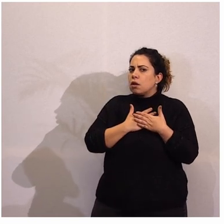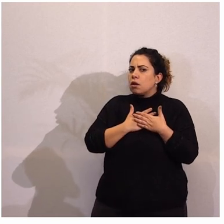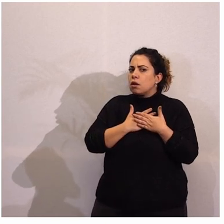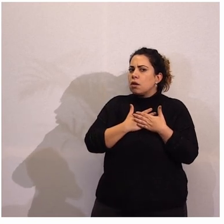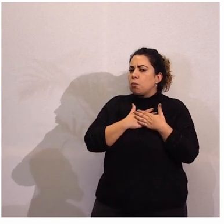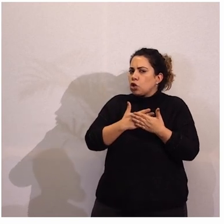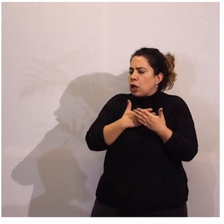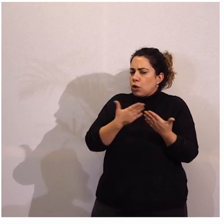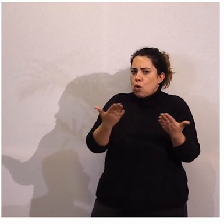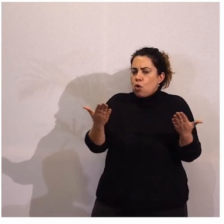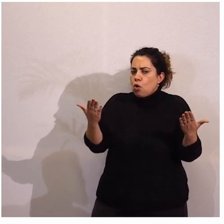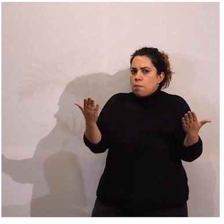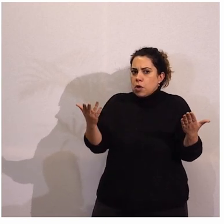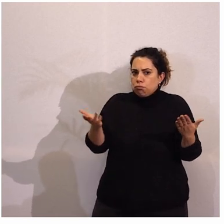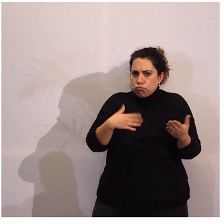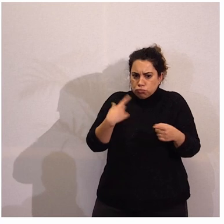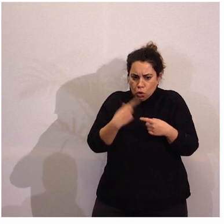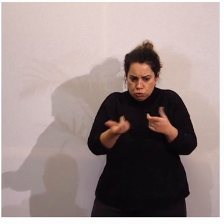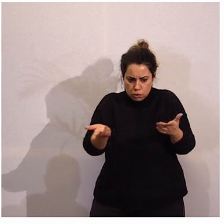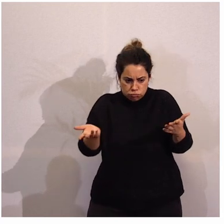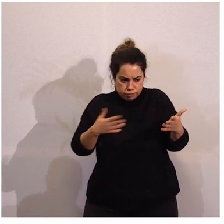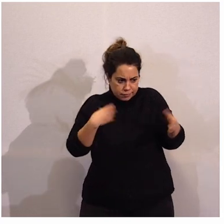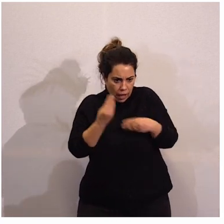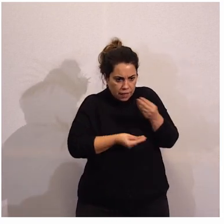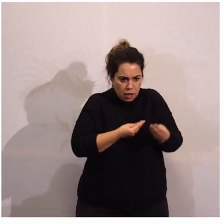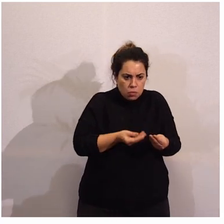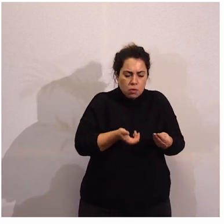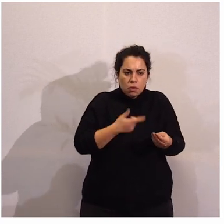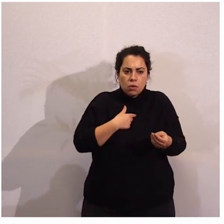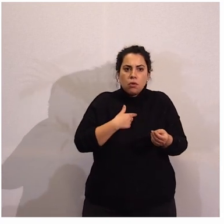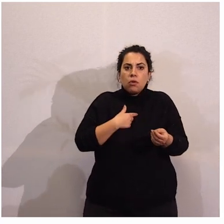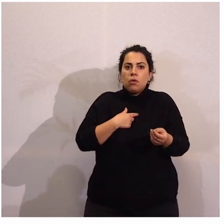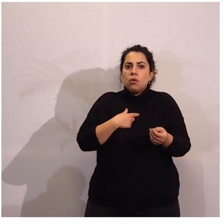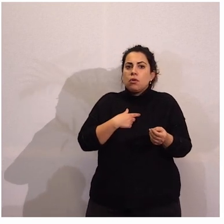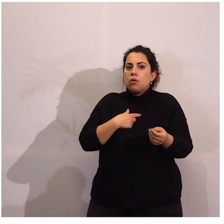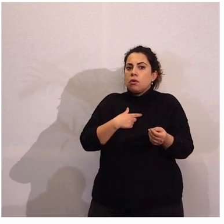haciendo cualquier cosa, me gustaría que llegara